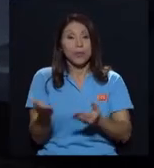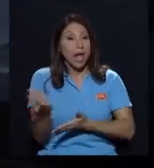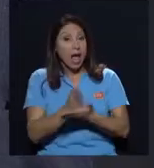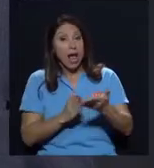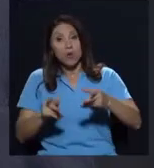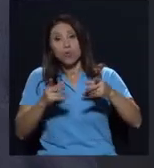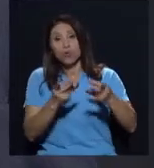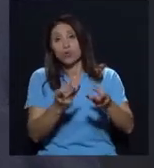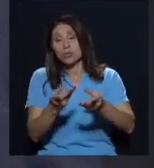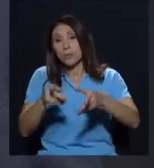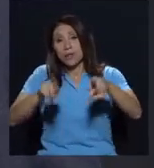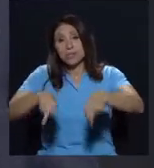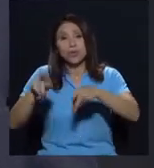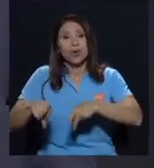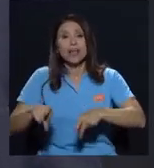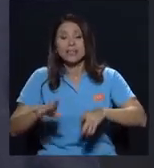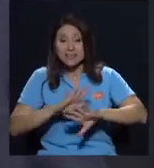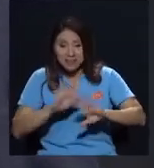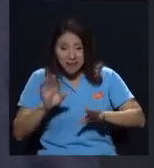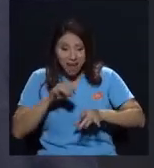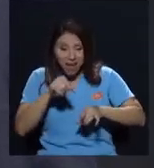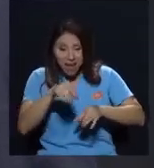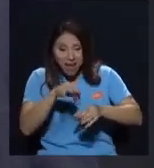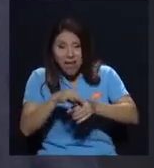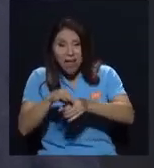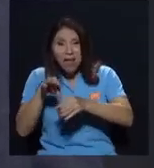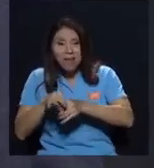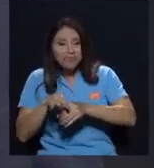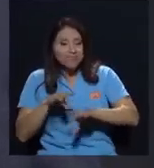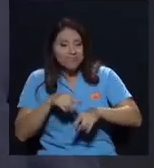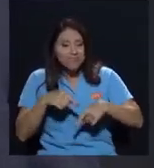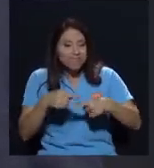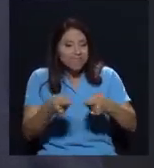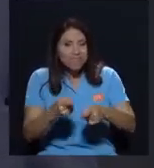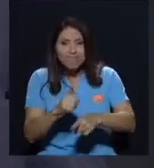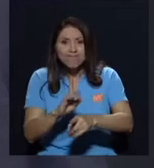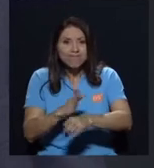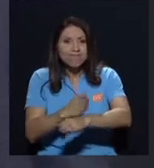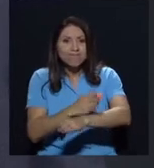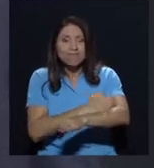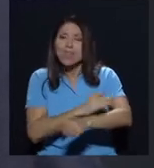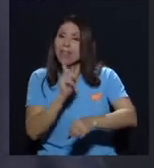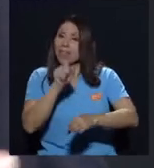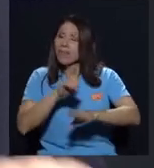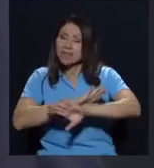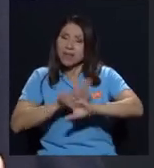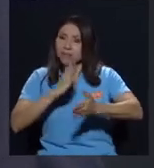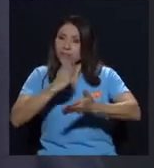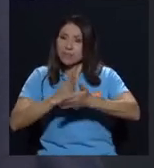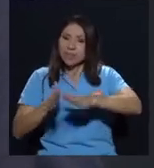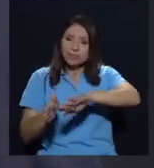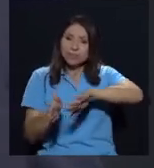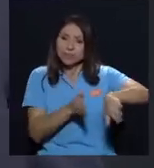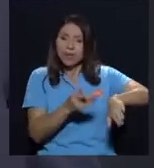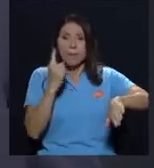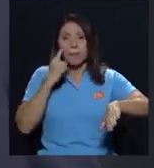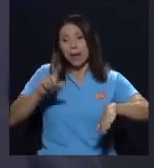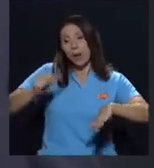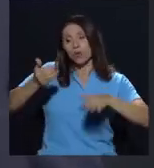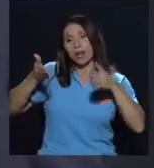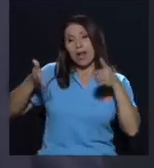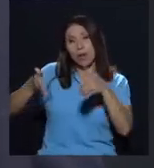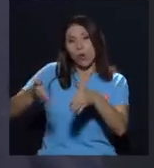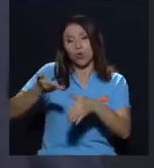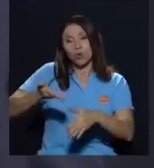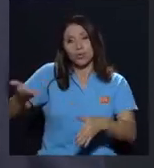producir otra cosa desde el punto de vista de los trabajadores que tienen que entrenarse porque los leos que viene